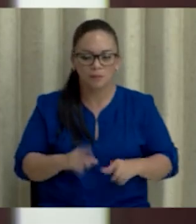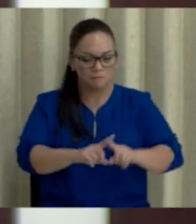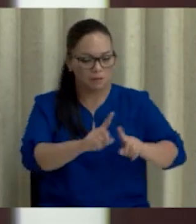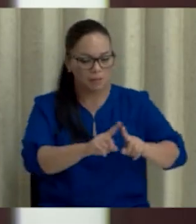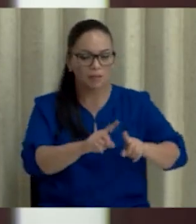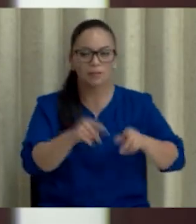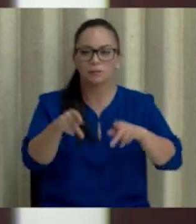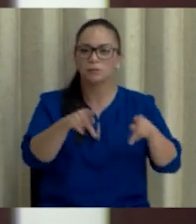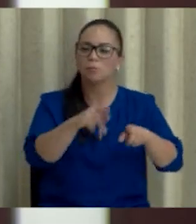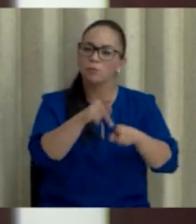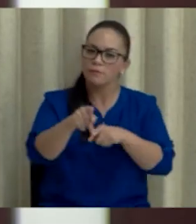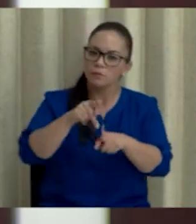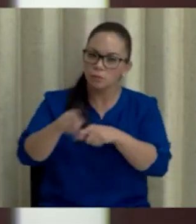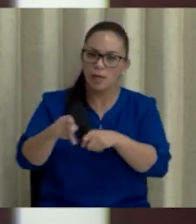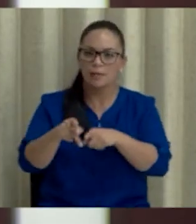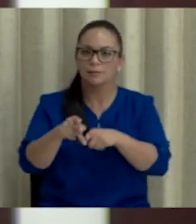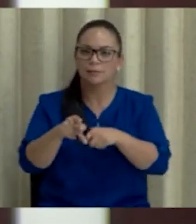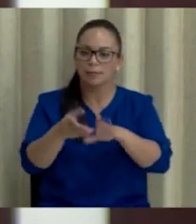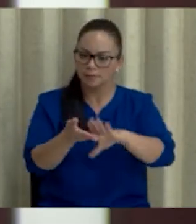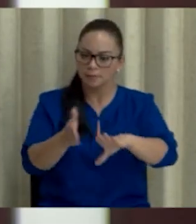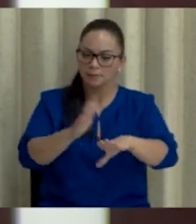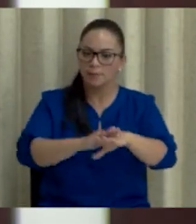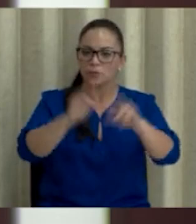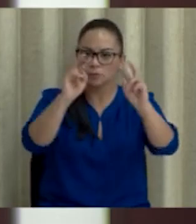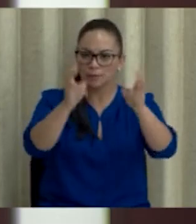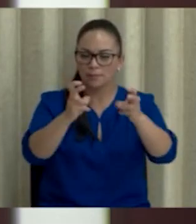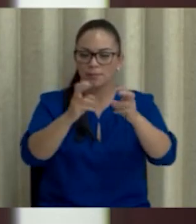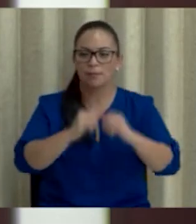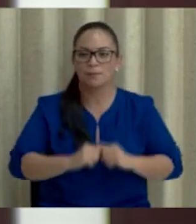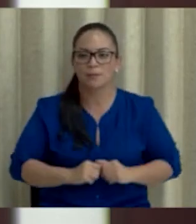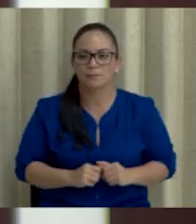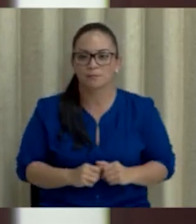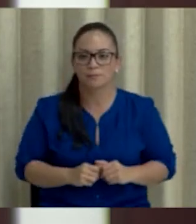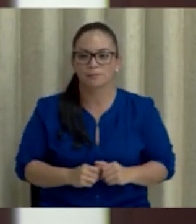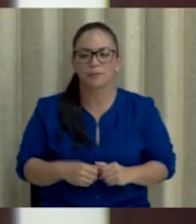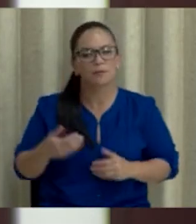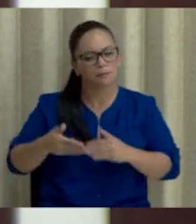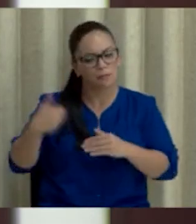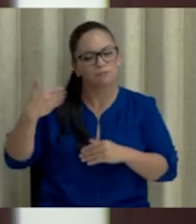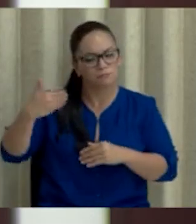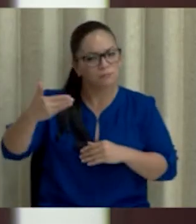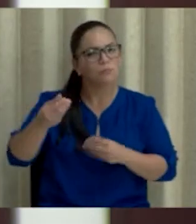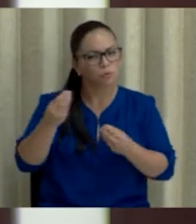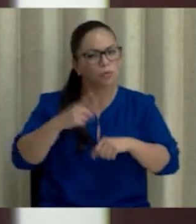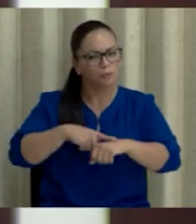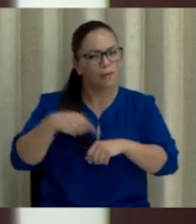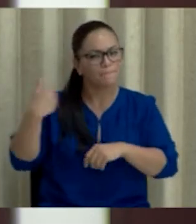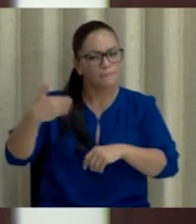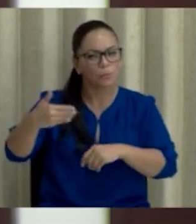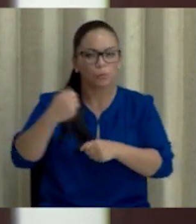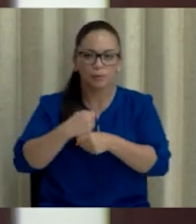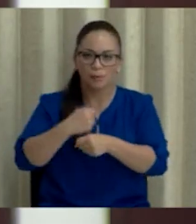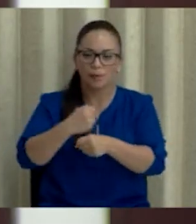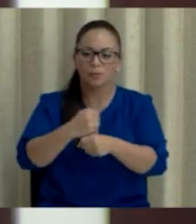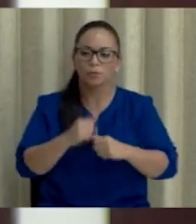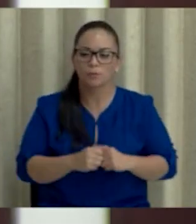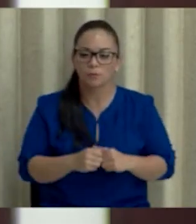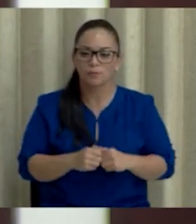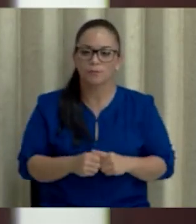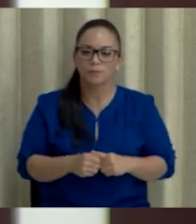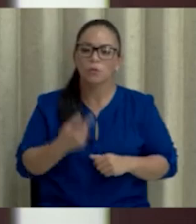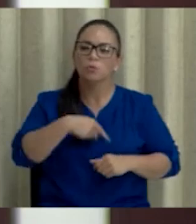canales especializados en la materia desde hace bastante tiempo en la